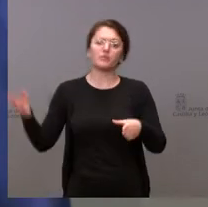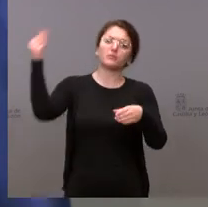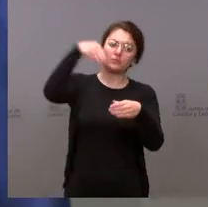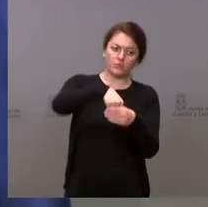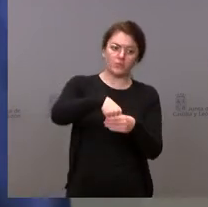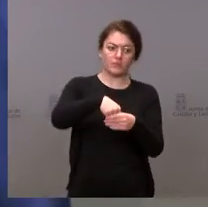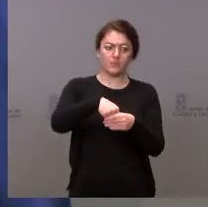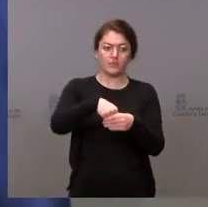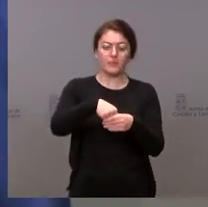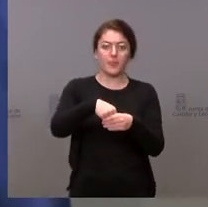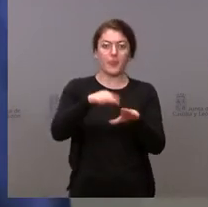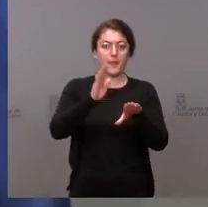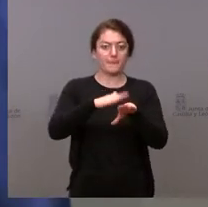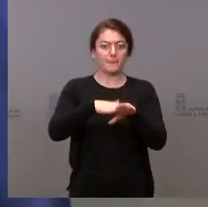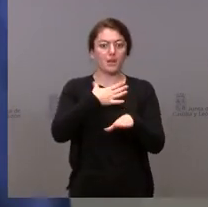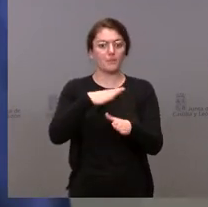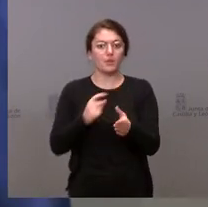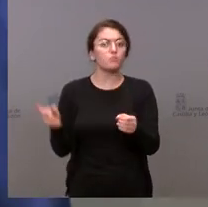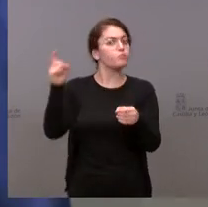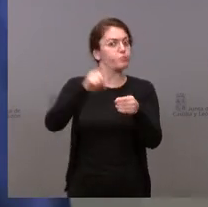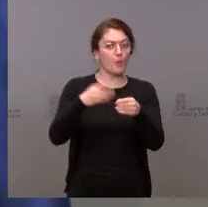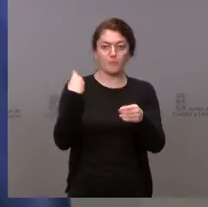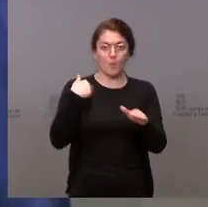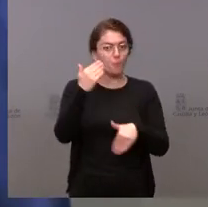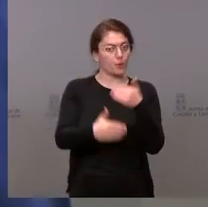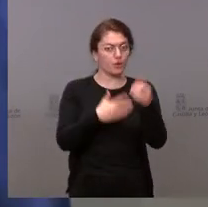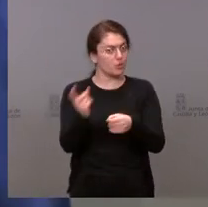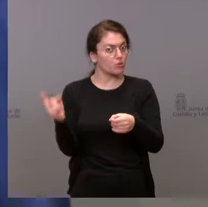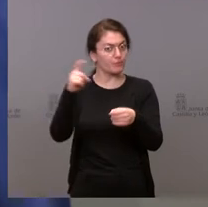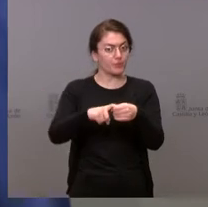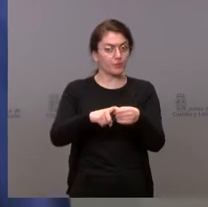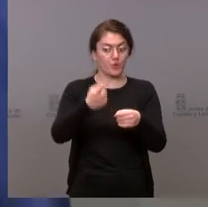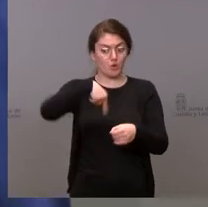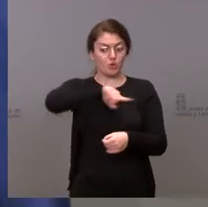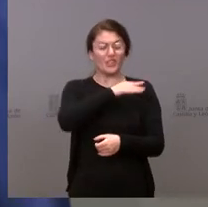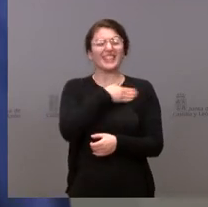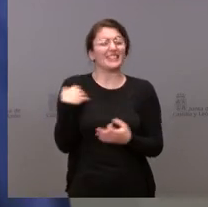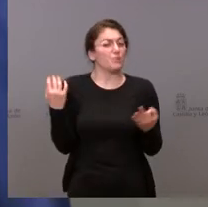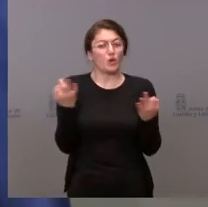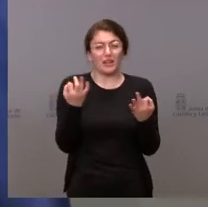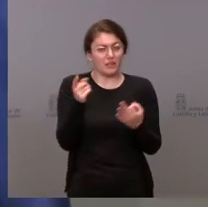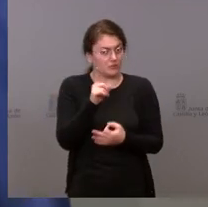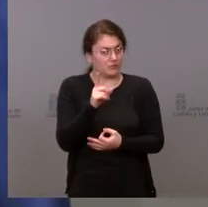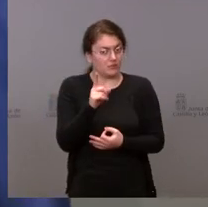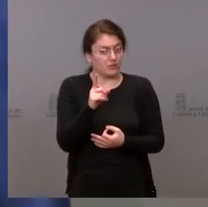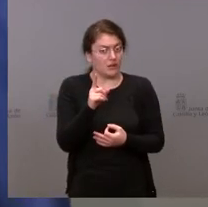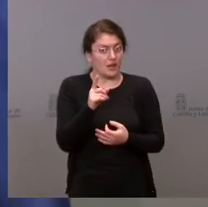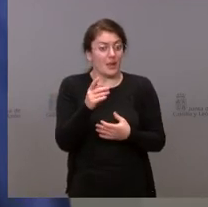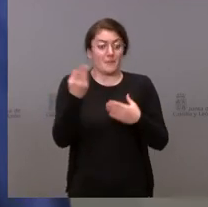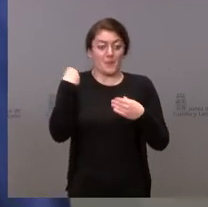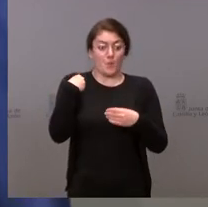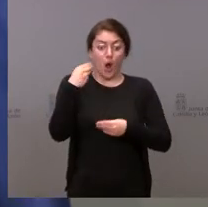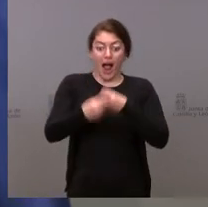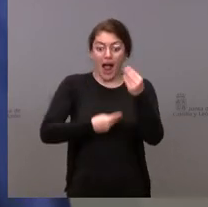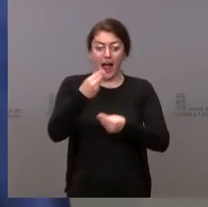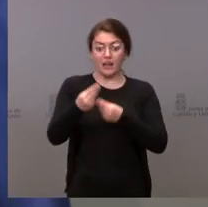pudieran querer ir a leerse a este procedimiento y por tanto lo que nosotros no queríamos en ningún caso es que el establecimiento de un procedimiento